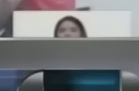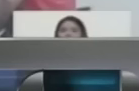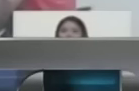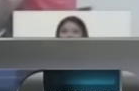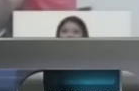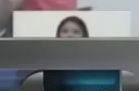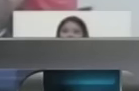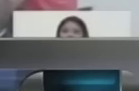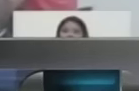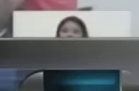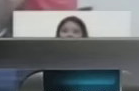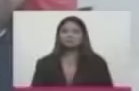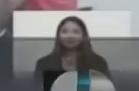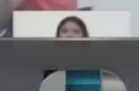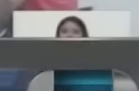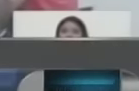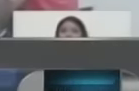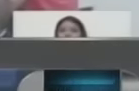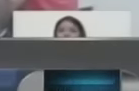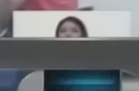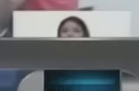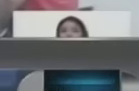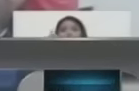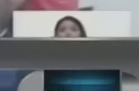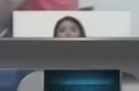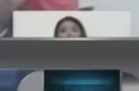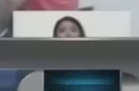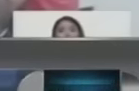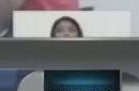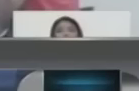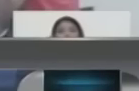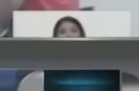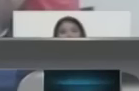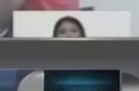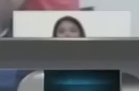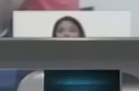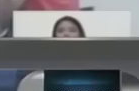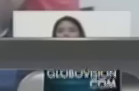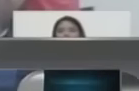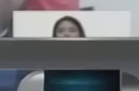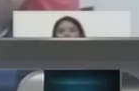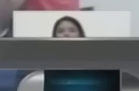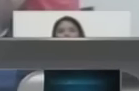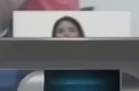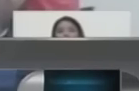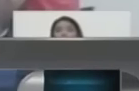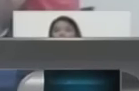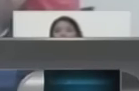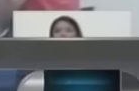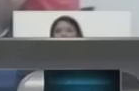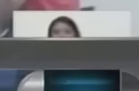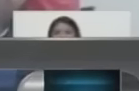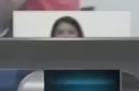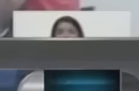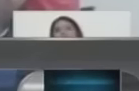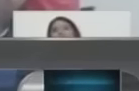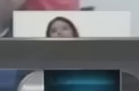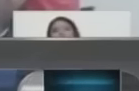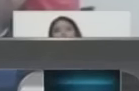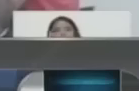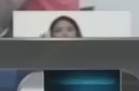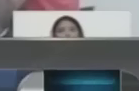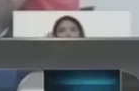En el estado Zulia, 6 detenidos: el gerente del abasto Bicentenario de la tienda 5 de Julio,